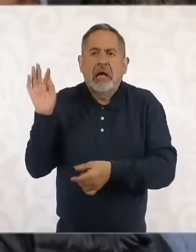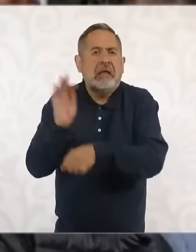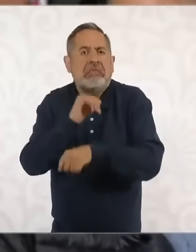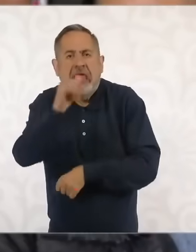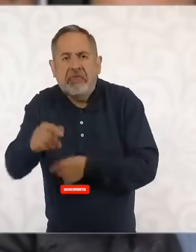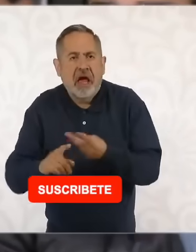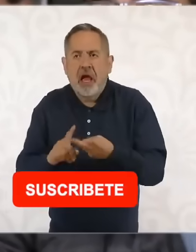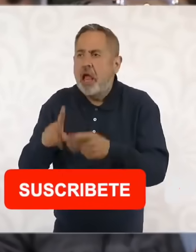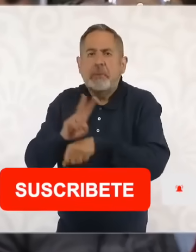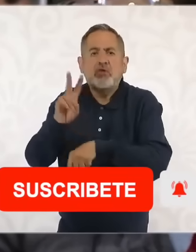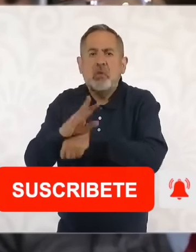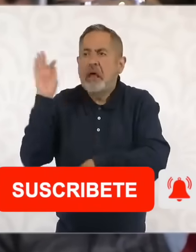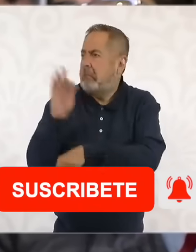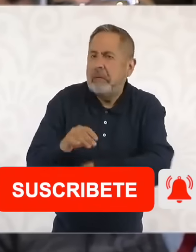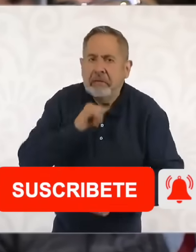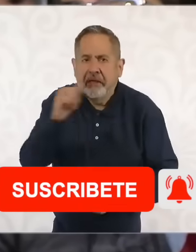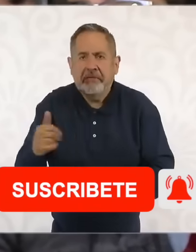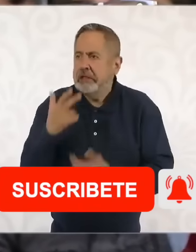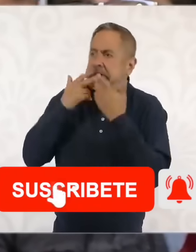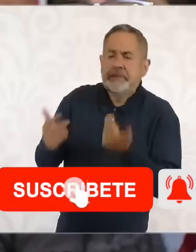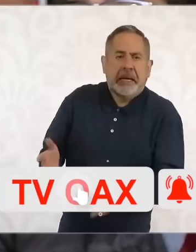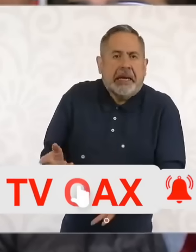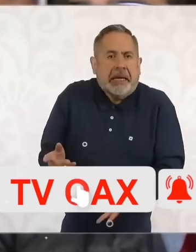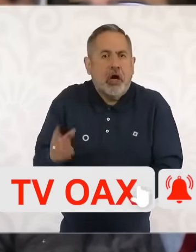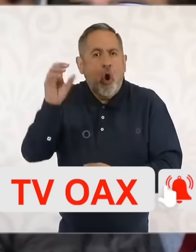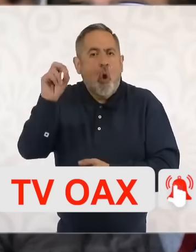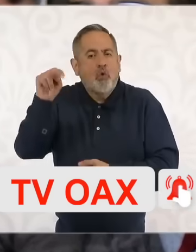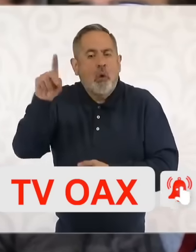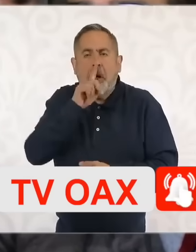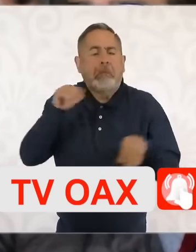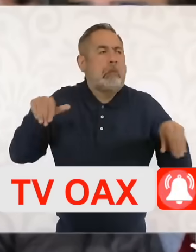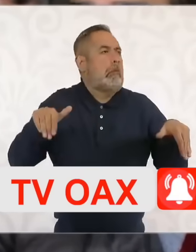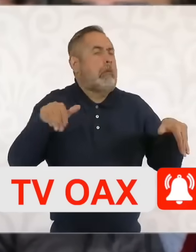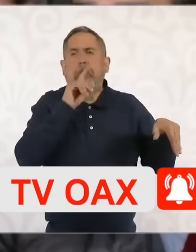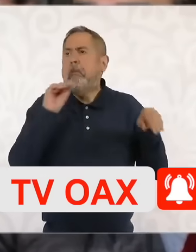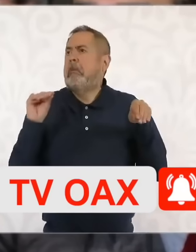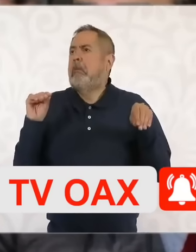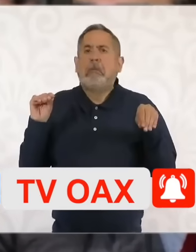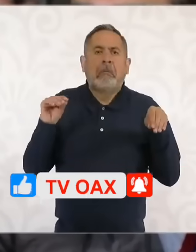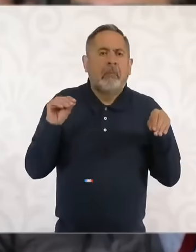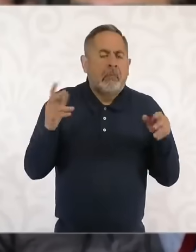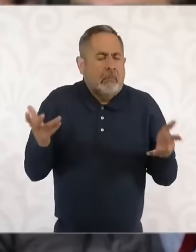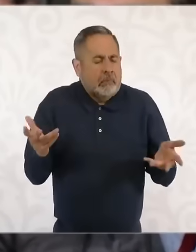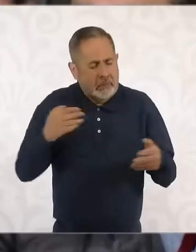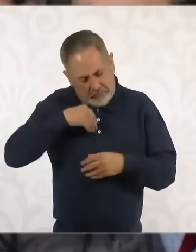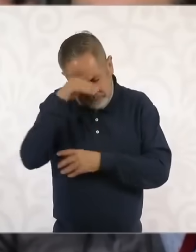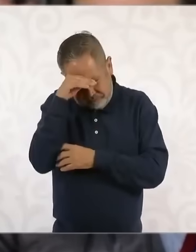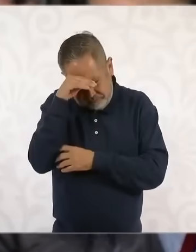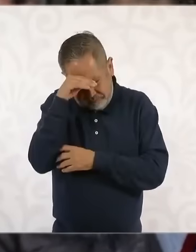tema Venezuela, hay una inacción total de la Organización de las Naciones Unidas. Preguntarle si es momento de